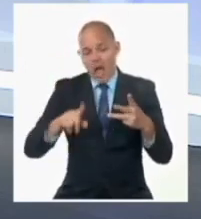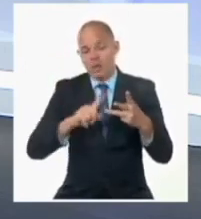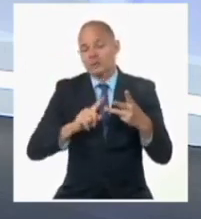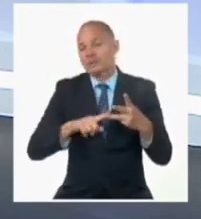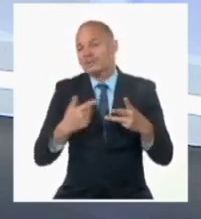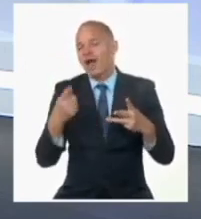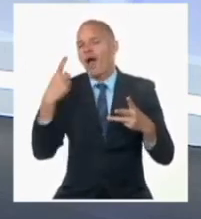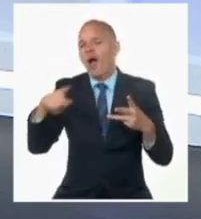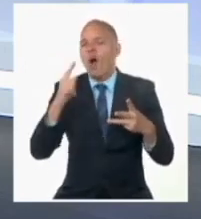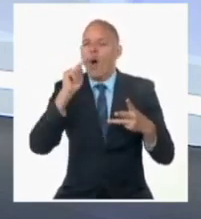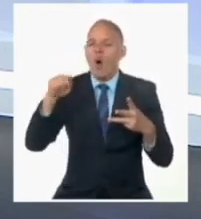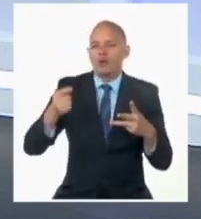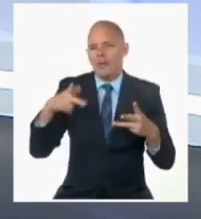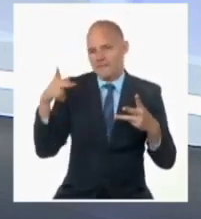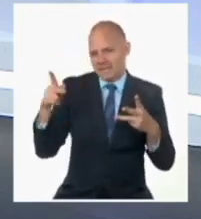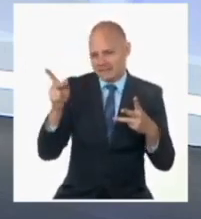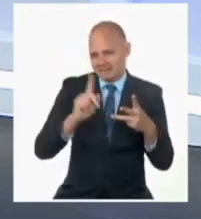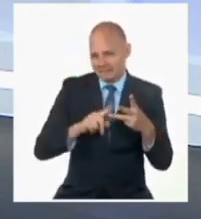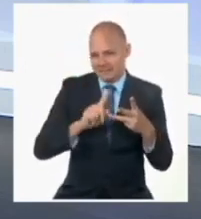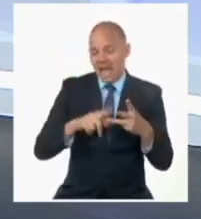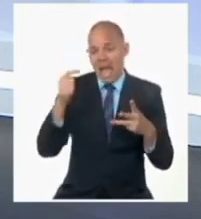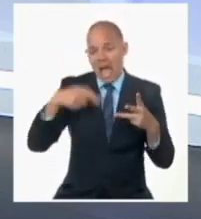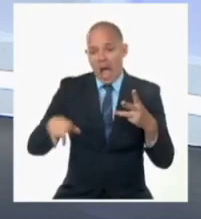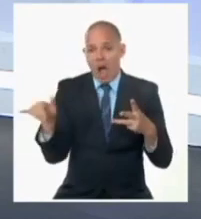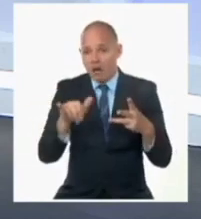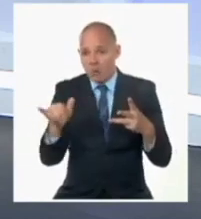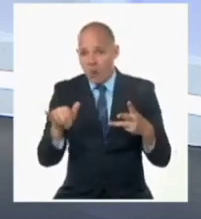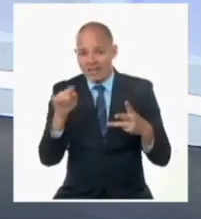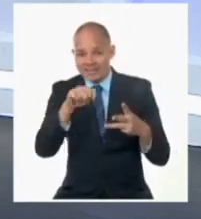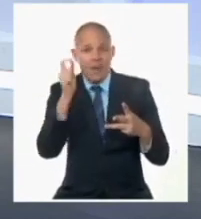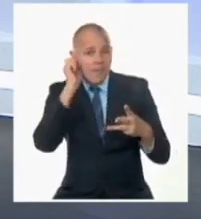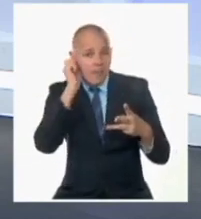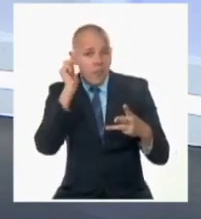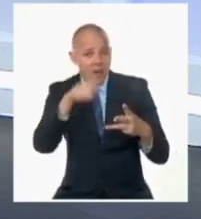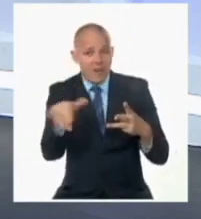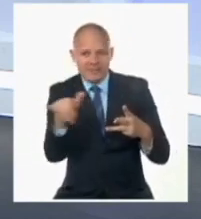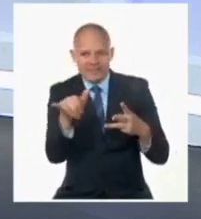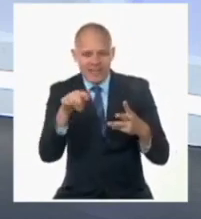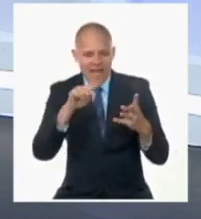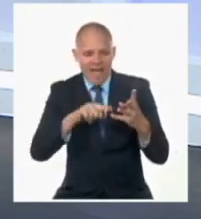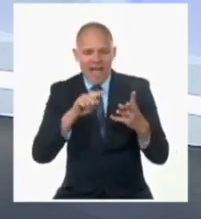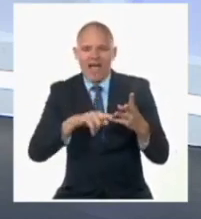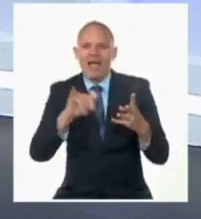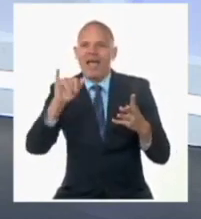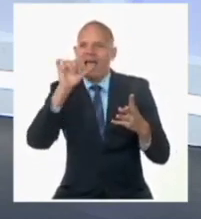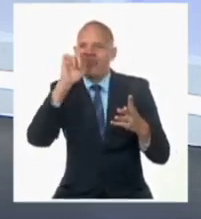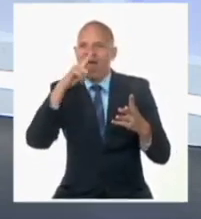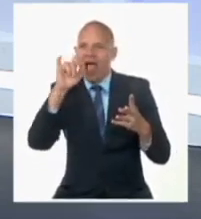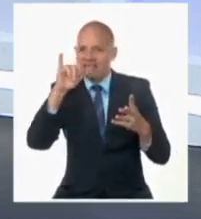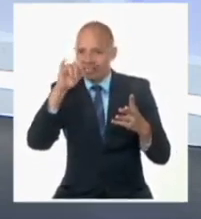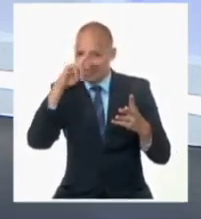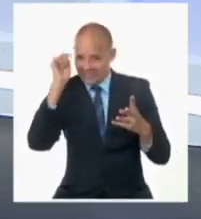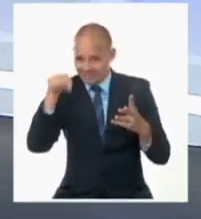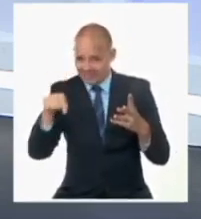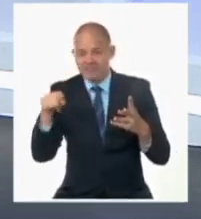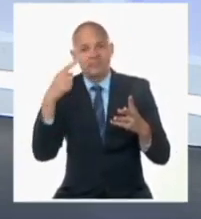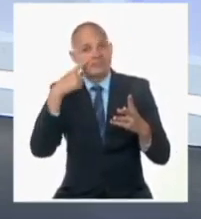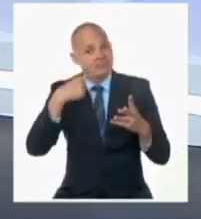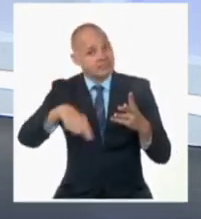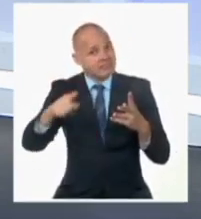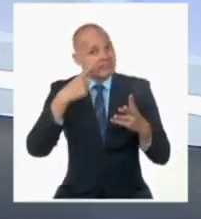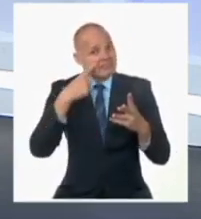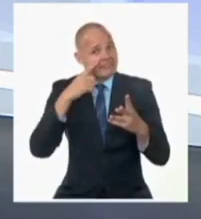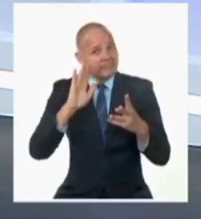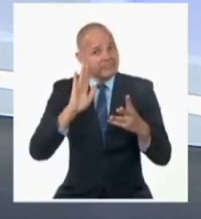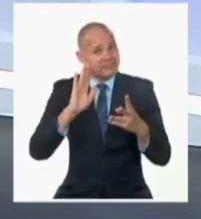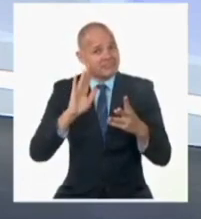tatami nuestra multimedallista olímpica y mundial Idalis Ortiz, así que mucha atención porque